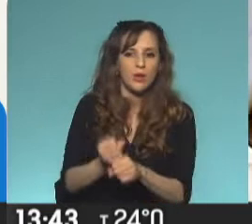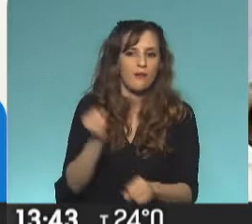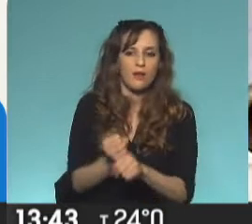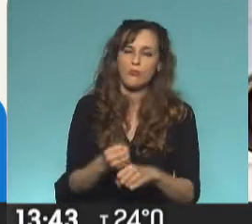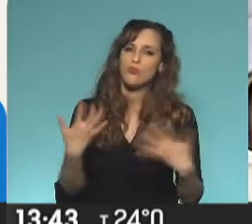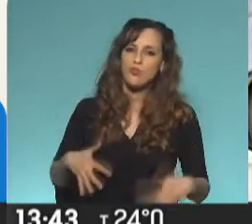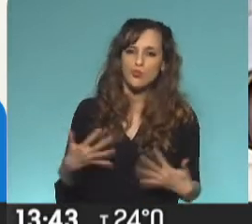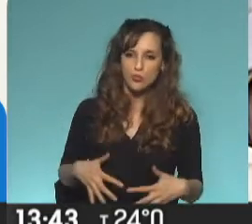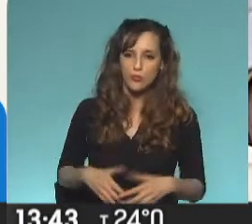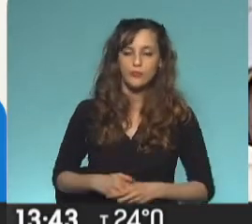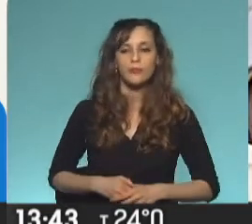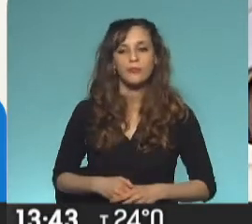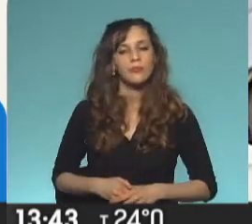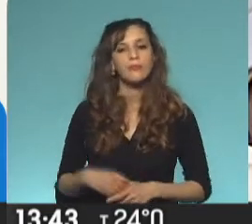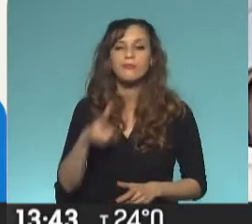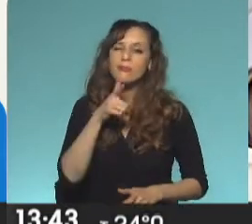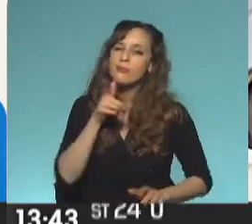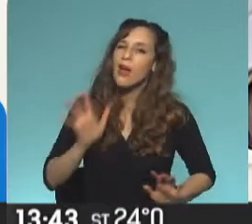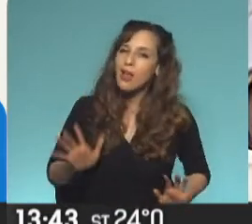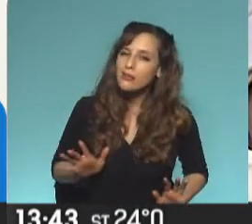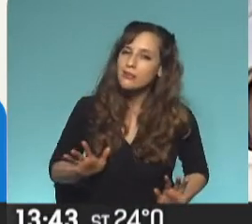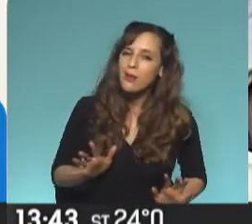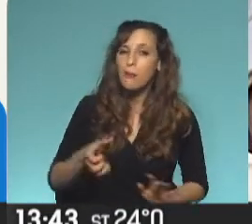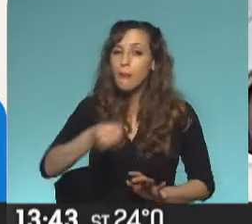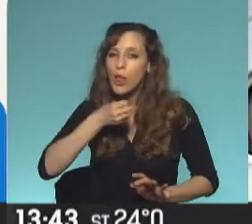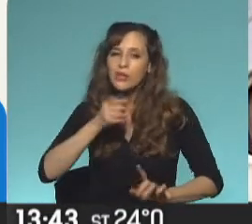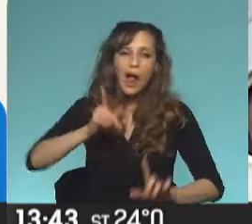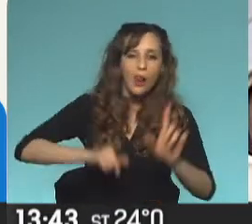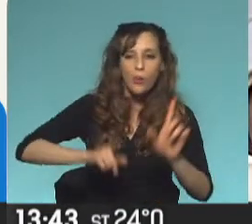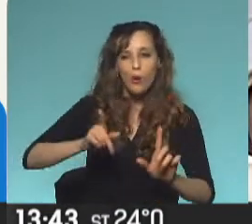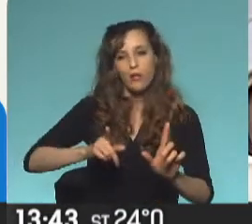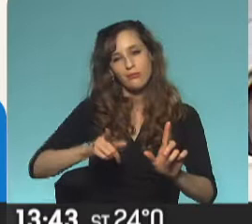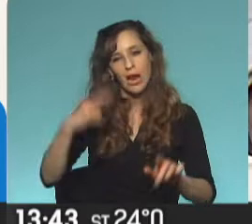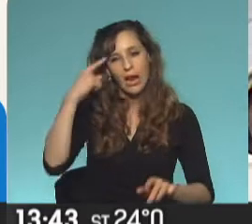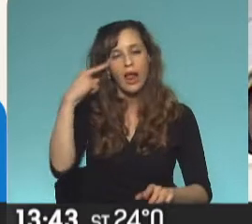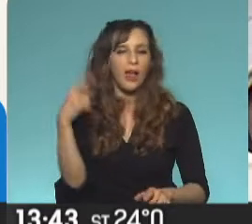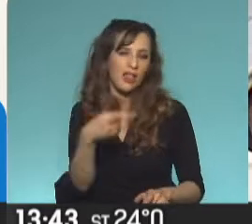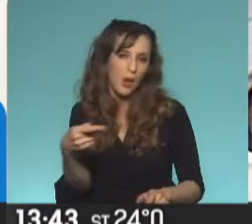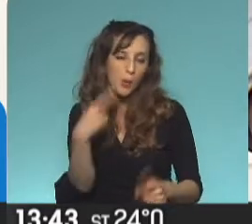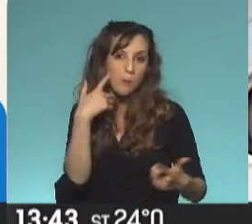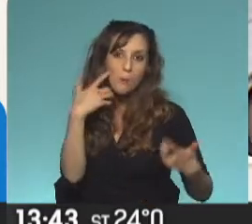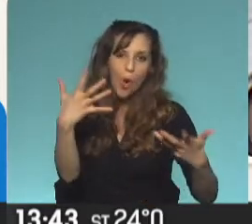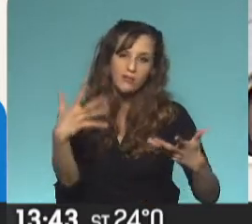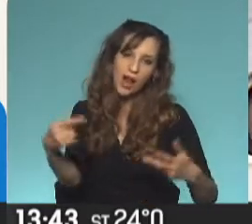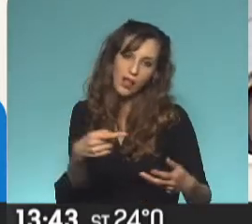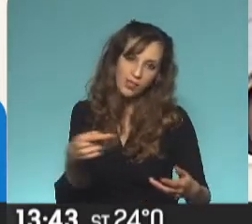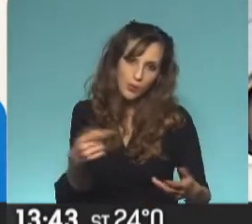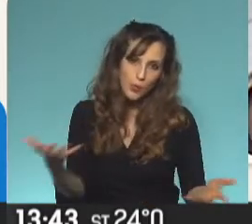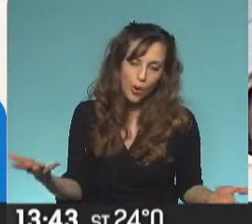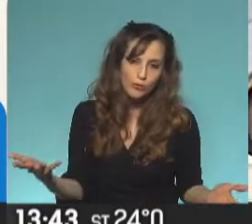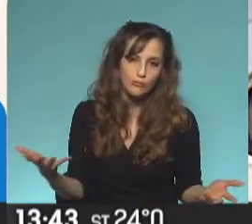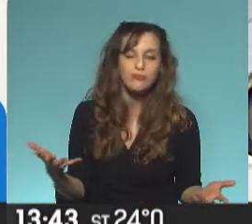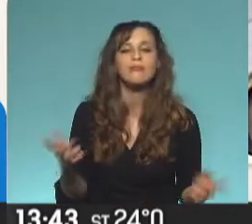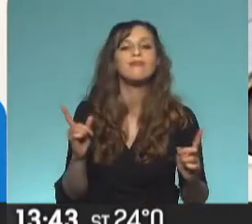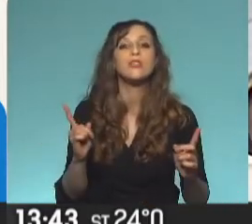me parece que hay un género periodístico que buscarle el pelo al huevo y que consiste en buscar cuando todas